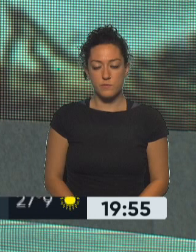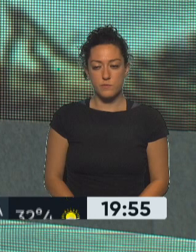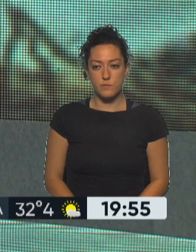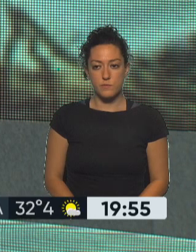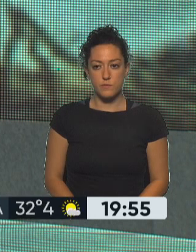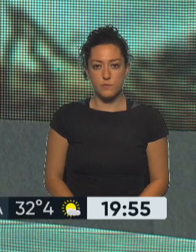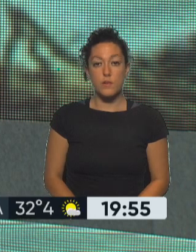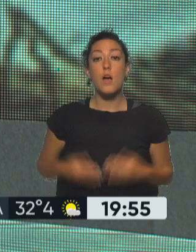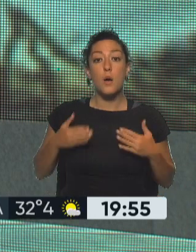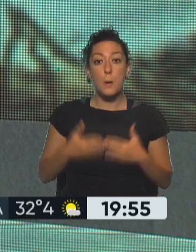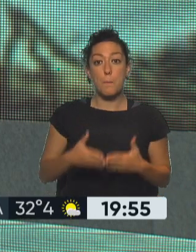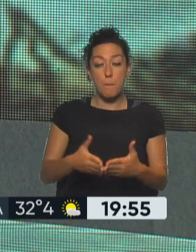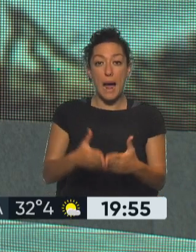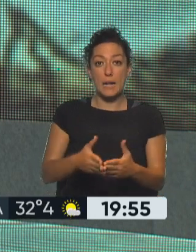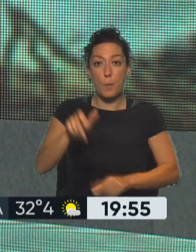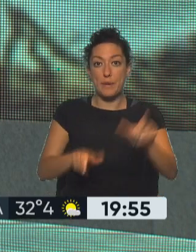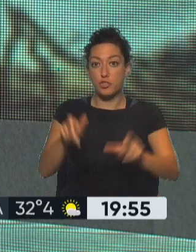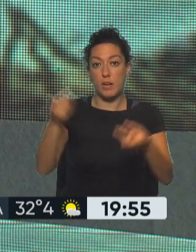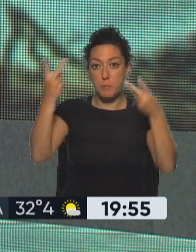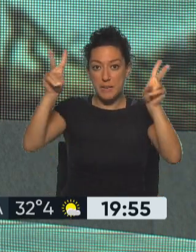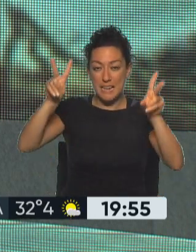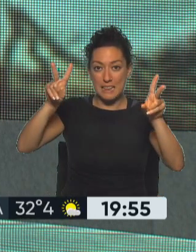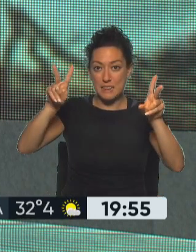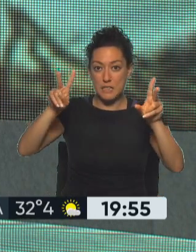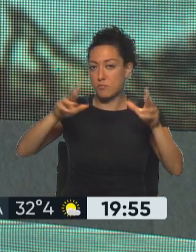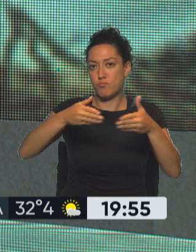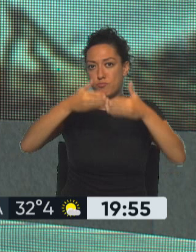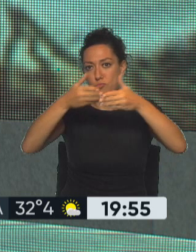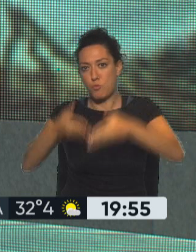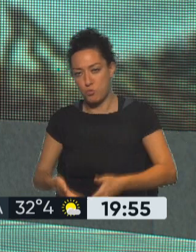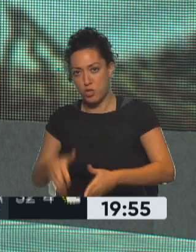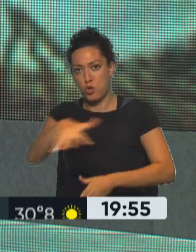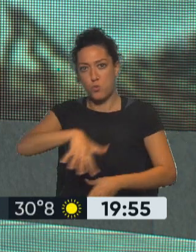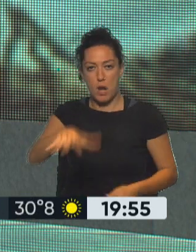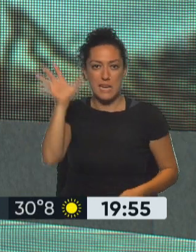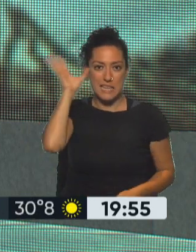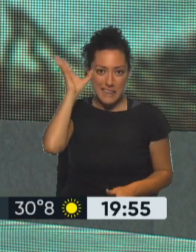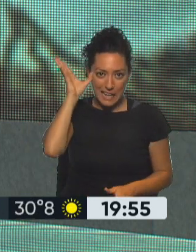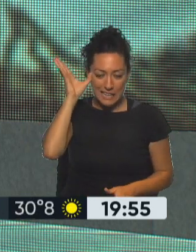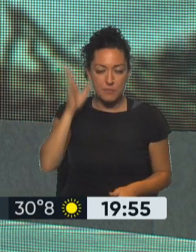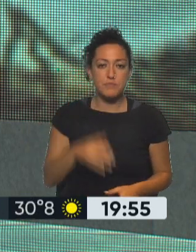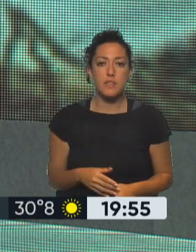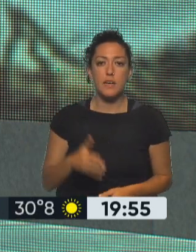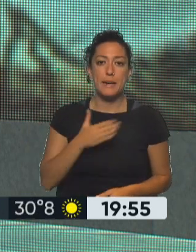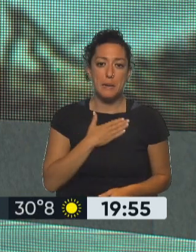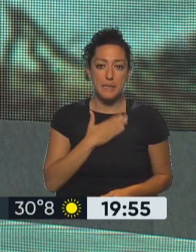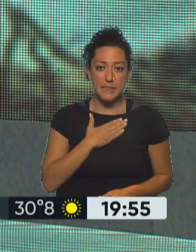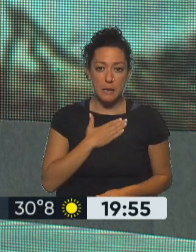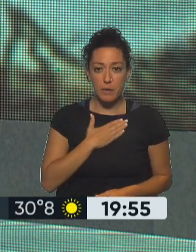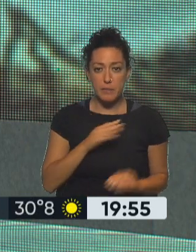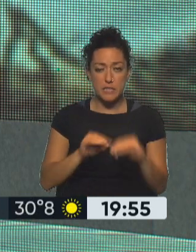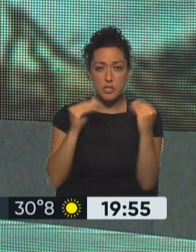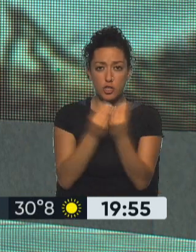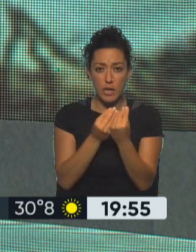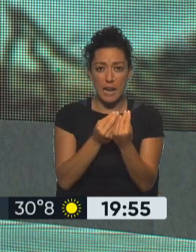un barco lleno de inmigrantes se hundió Esto ocurrió en Italia Lamentablemente Tenemos que hablar de